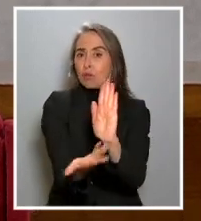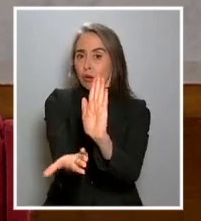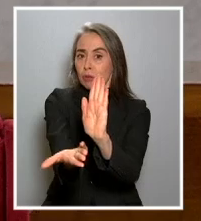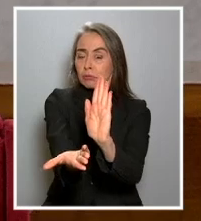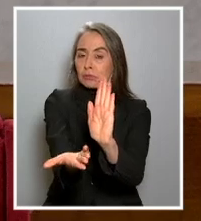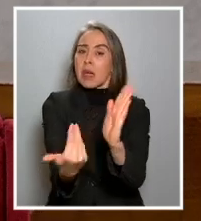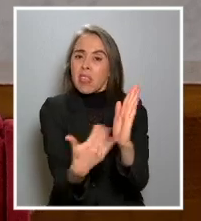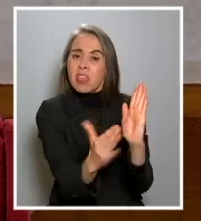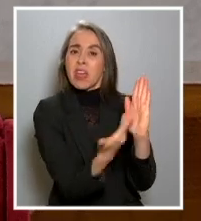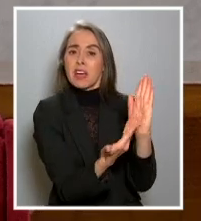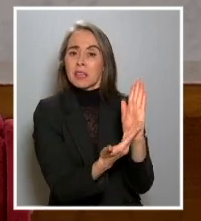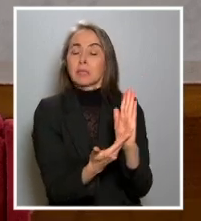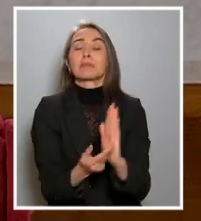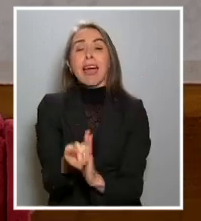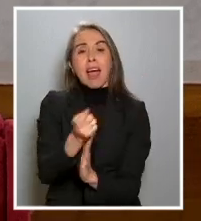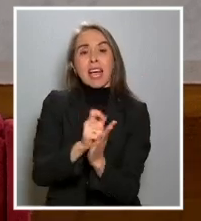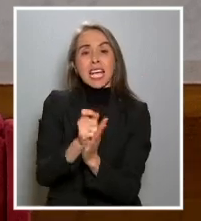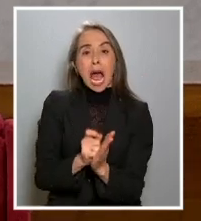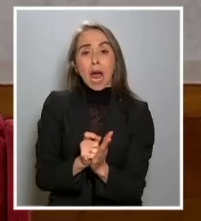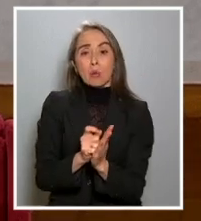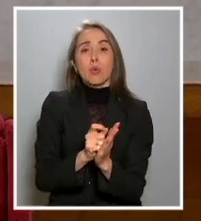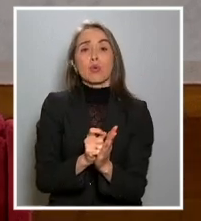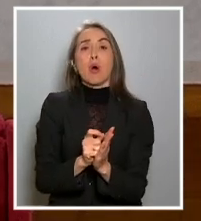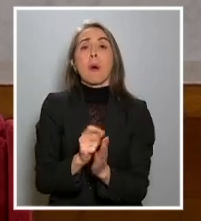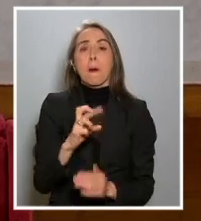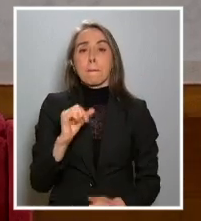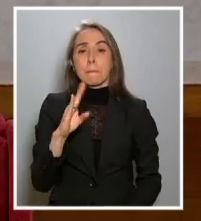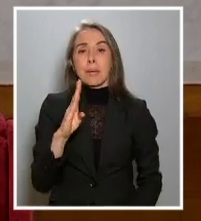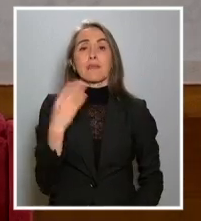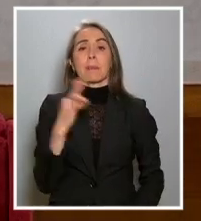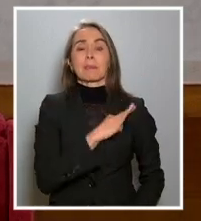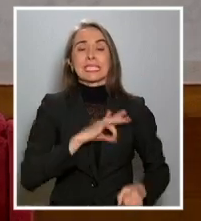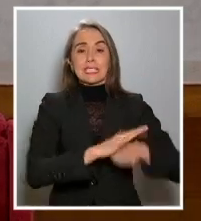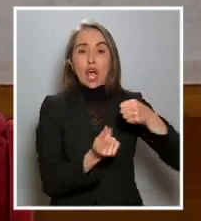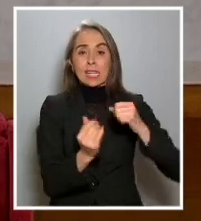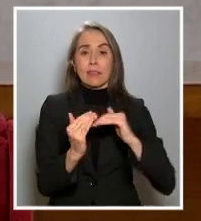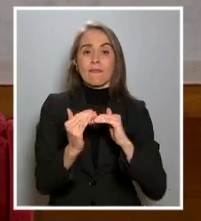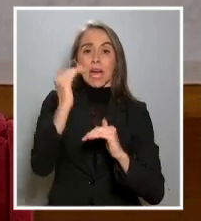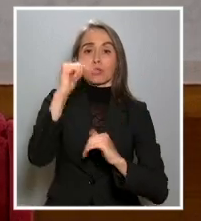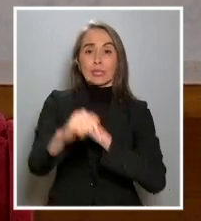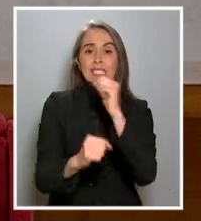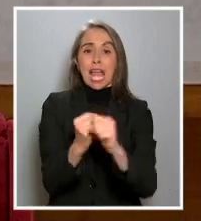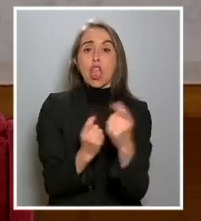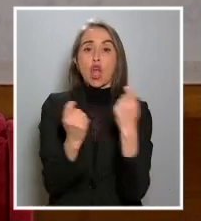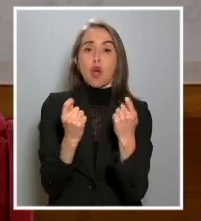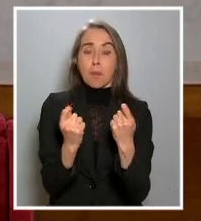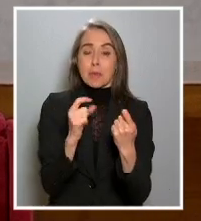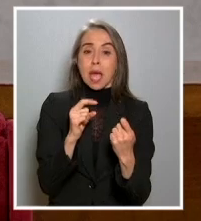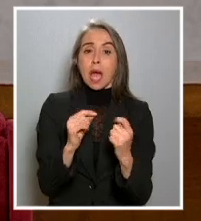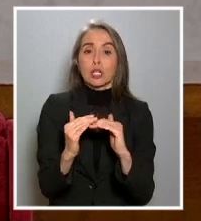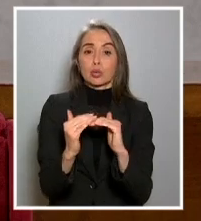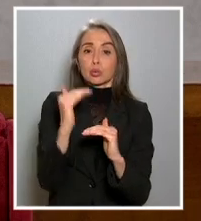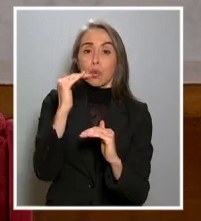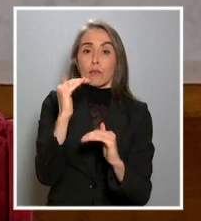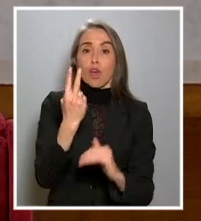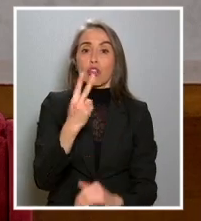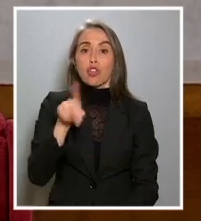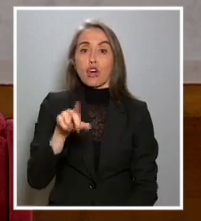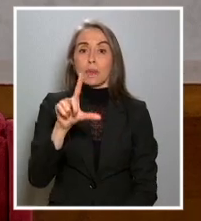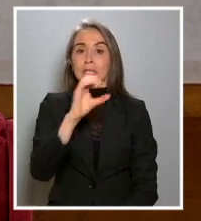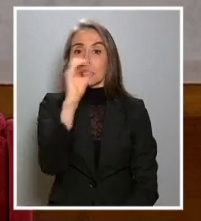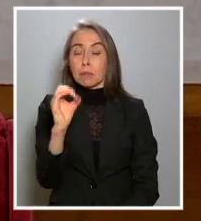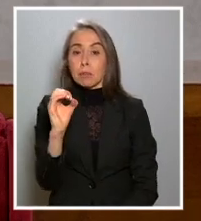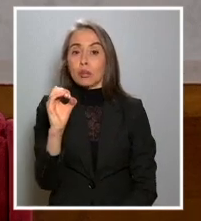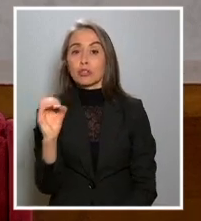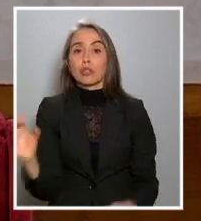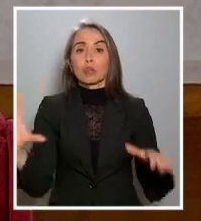La proyección de crecimiento para este año del Ministerio de Hacienda recientemente aumentó a un 2,7%